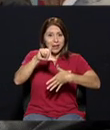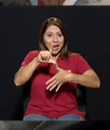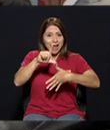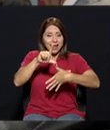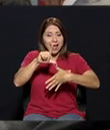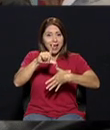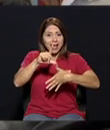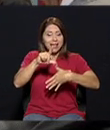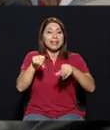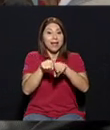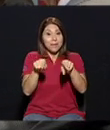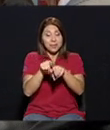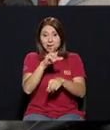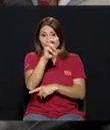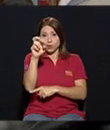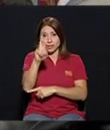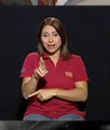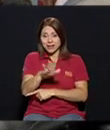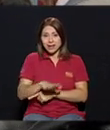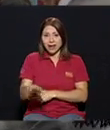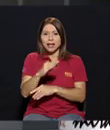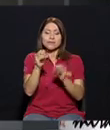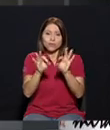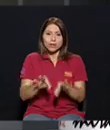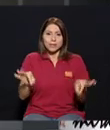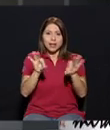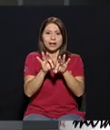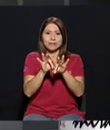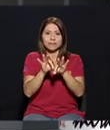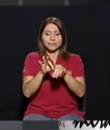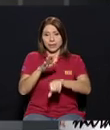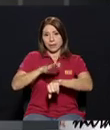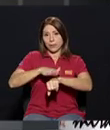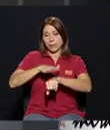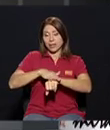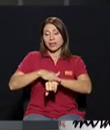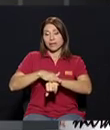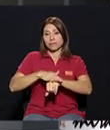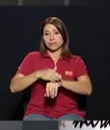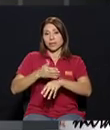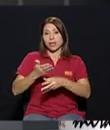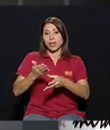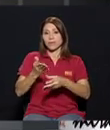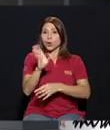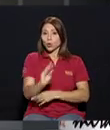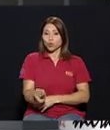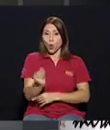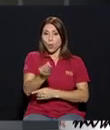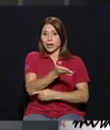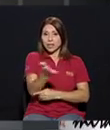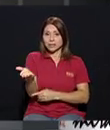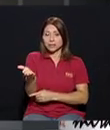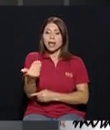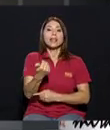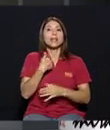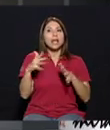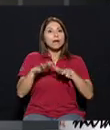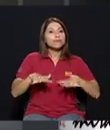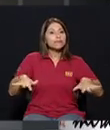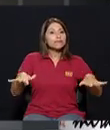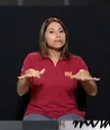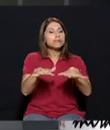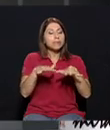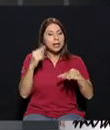en la historia latinoamericana como en Costa Rica, es fundamental y permite que los jóvenes tengan un espacio